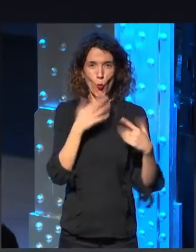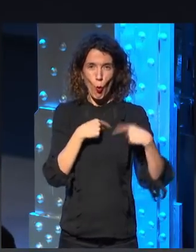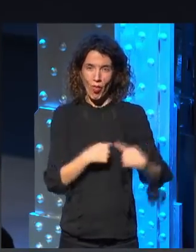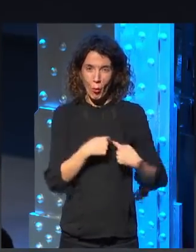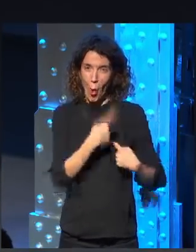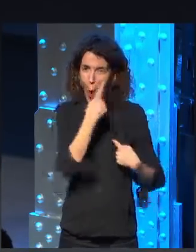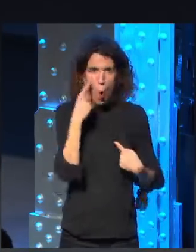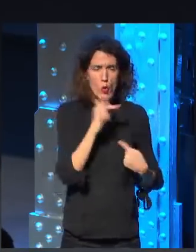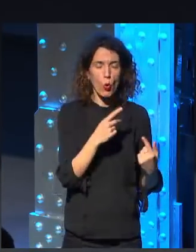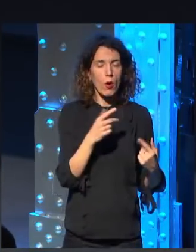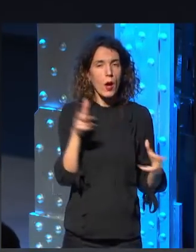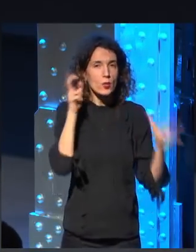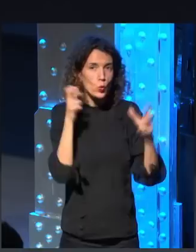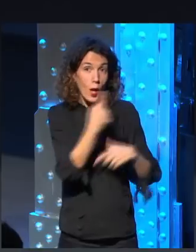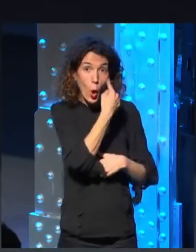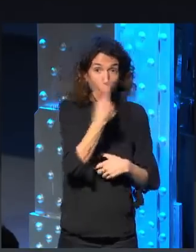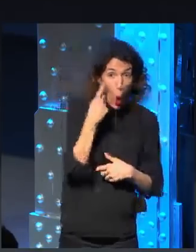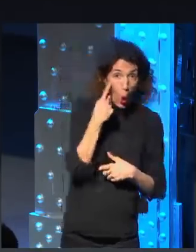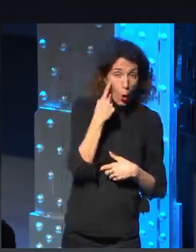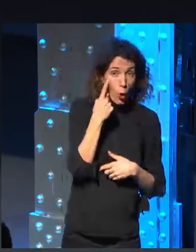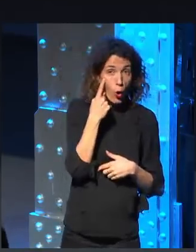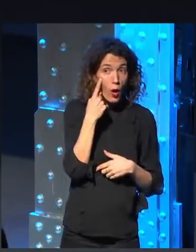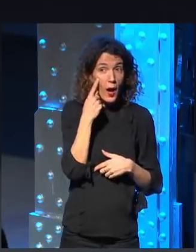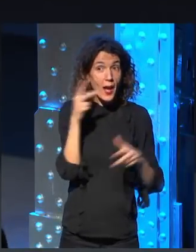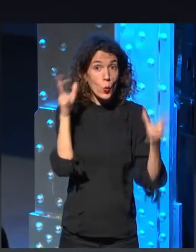y empezar a escuchar con los ojos y no